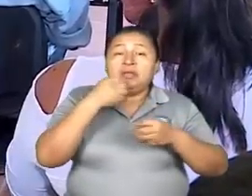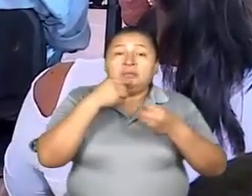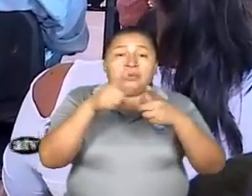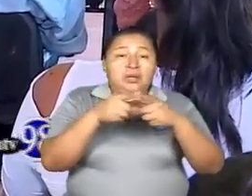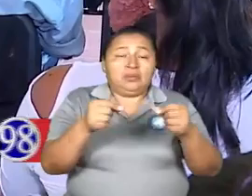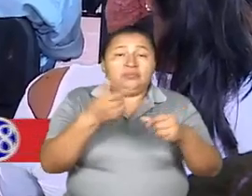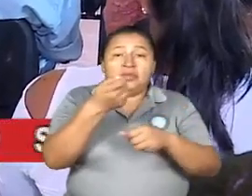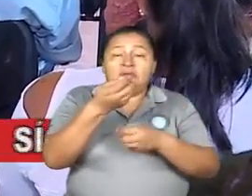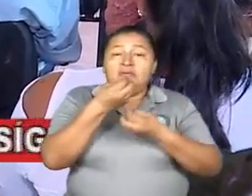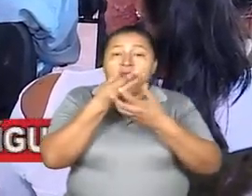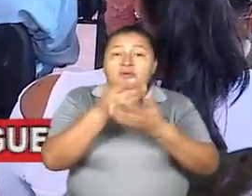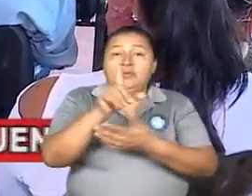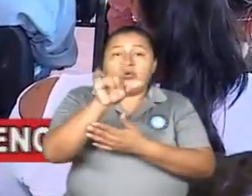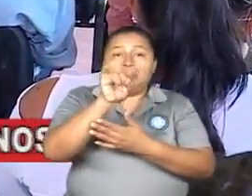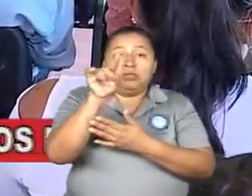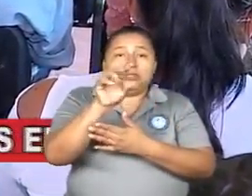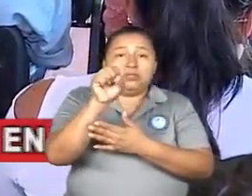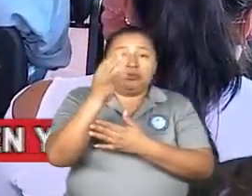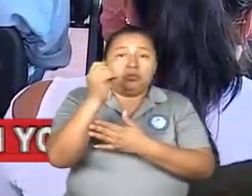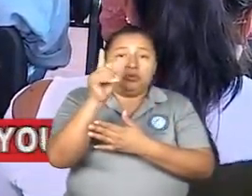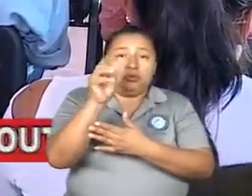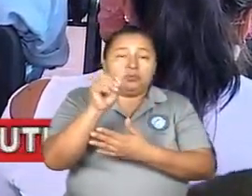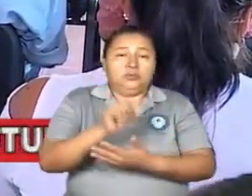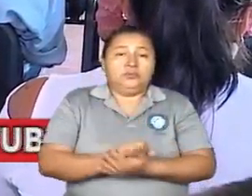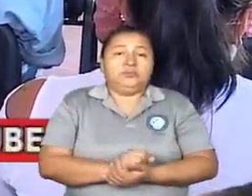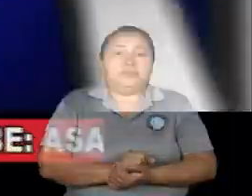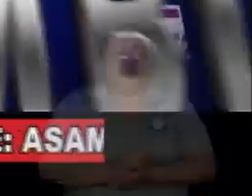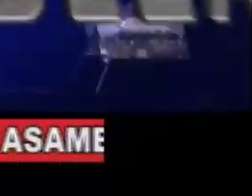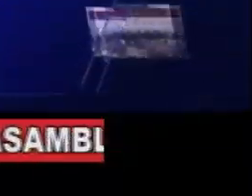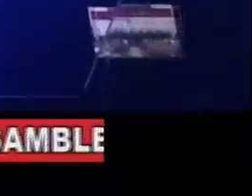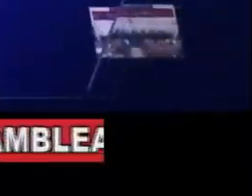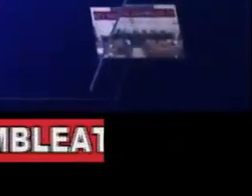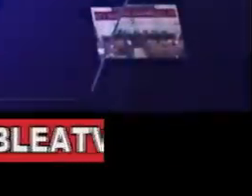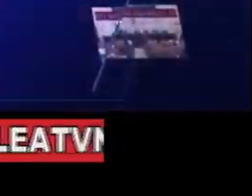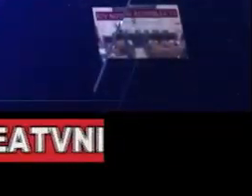Para el canal parlamentario informó Liz Escoto.